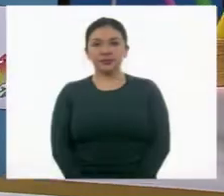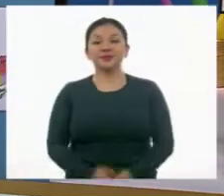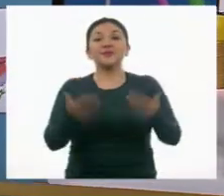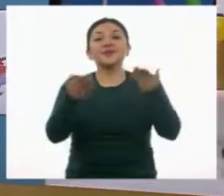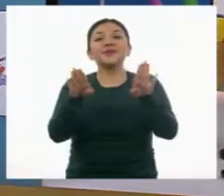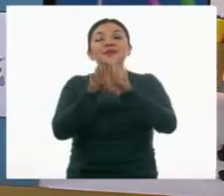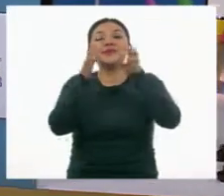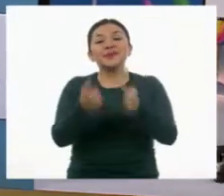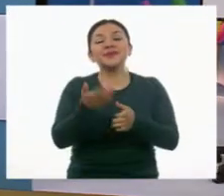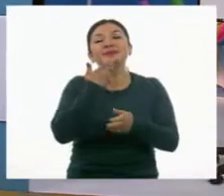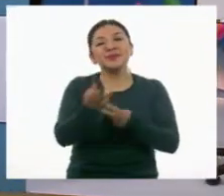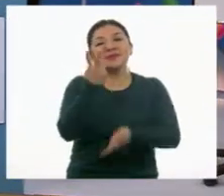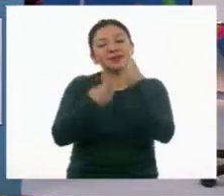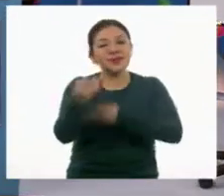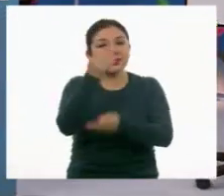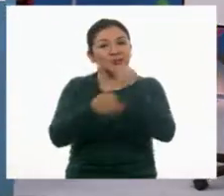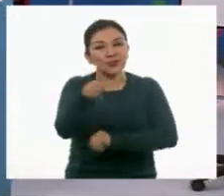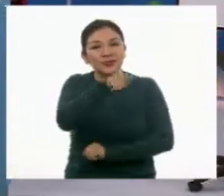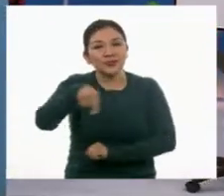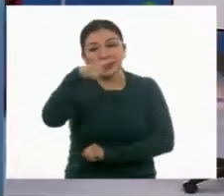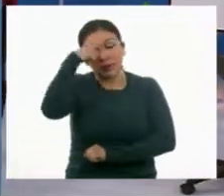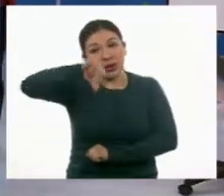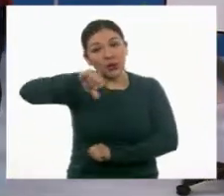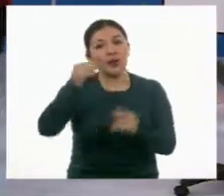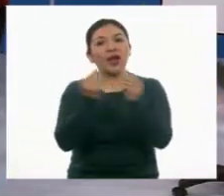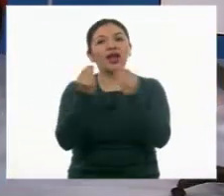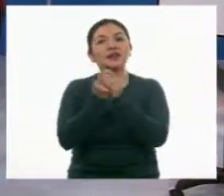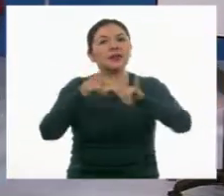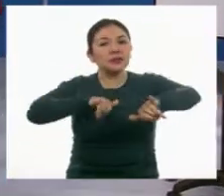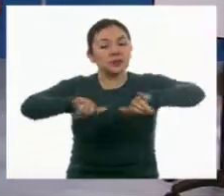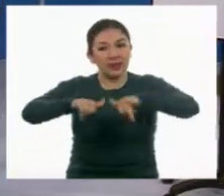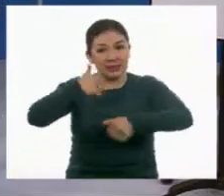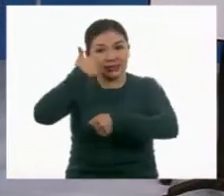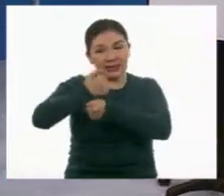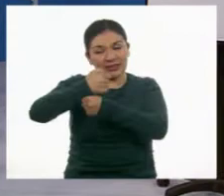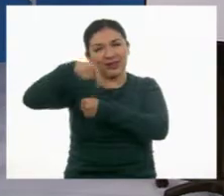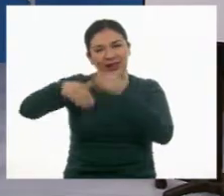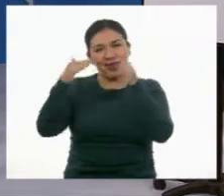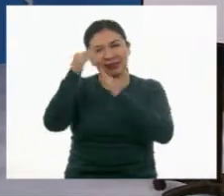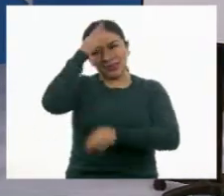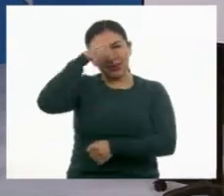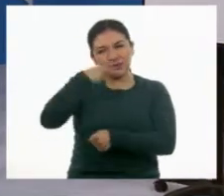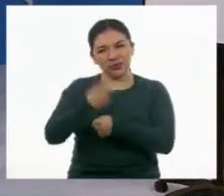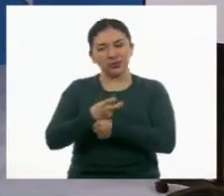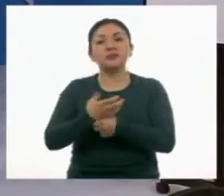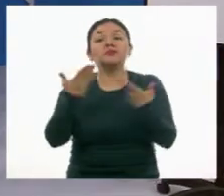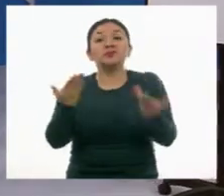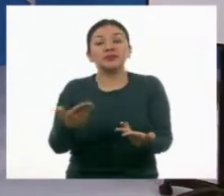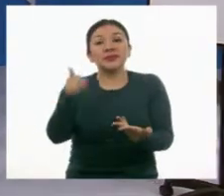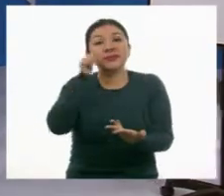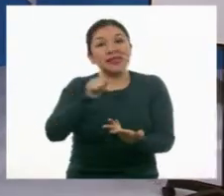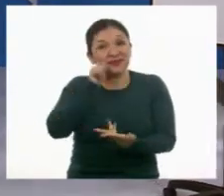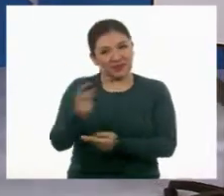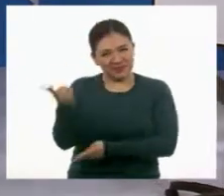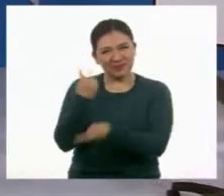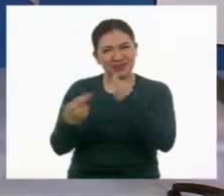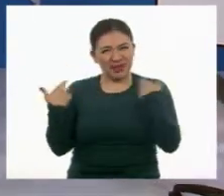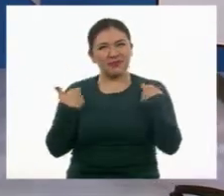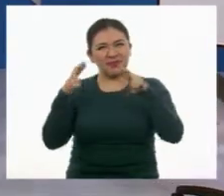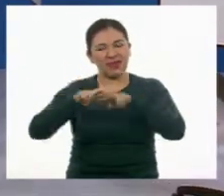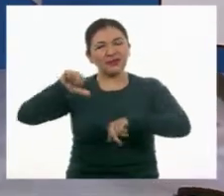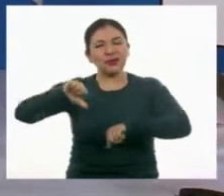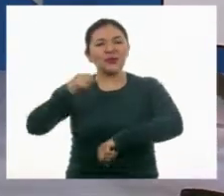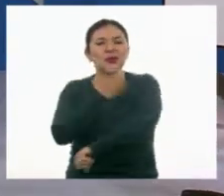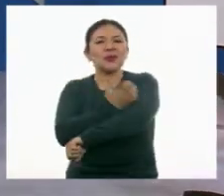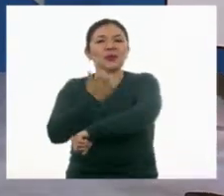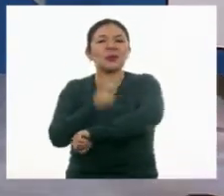¿Cómo están? Bienvenidos y bienvenidas a su sesión de Geografía para sexto grado en Aprende en Casa 2. Y como siempre, para esta sesión ya me acompaña